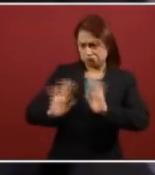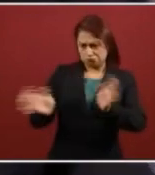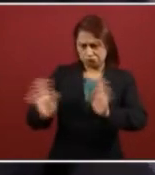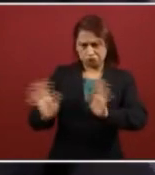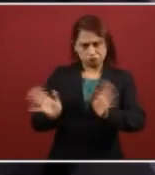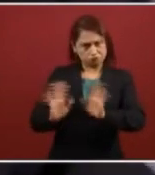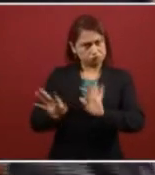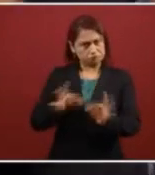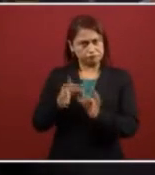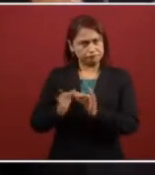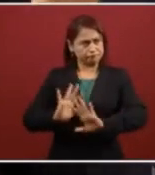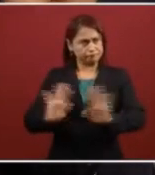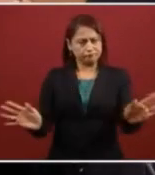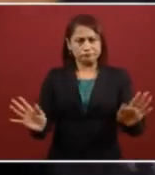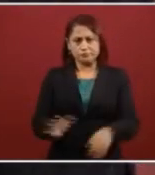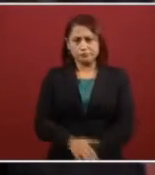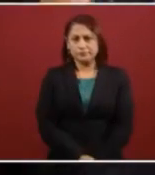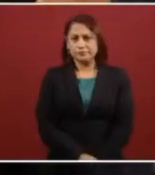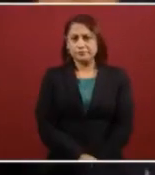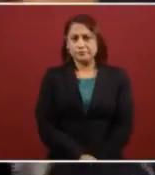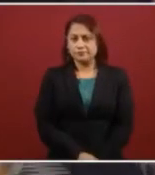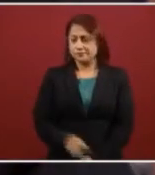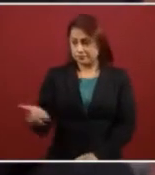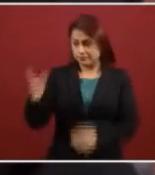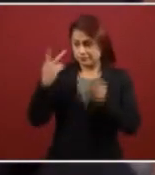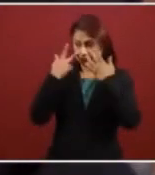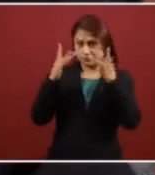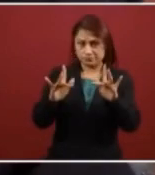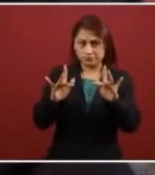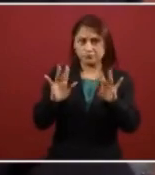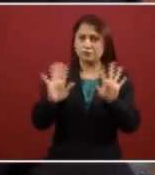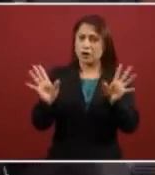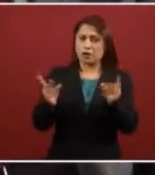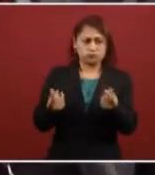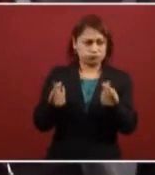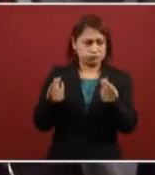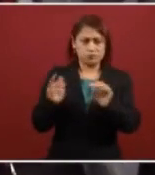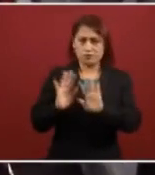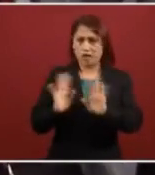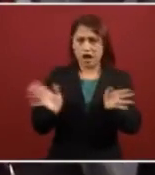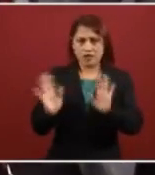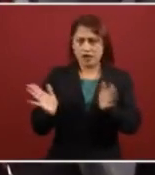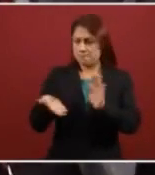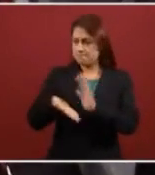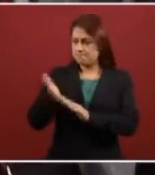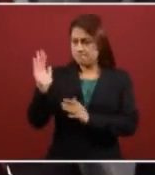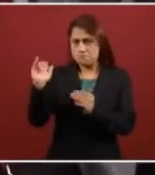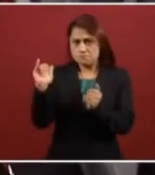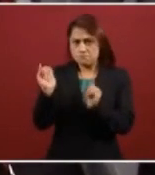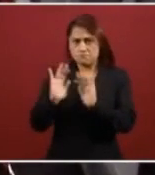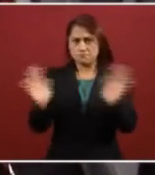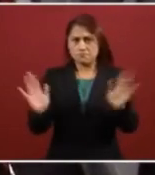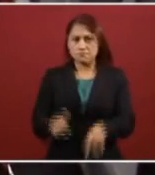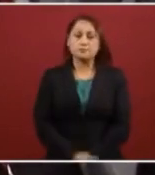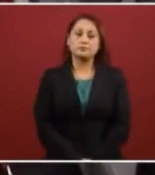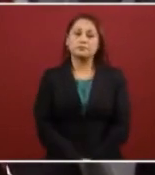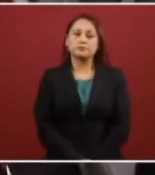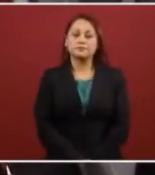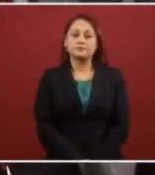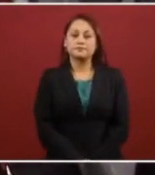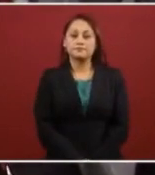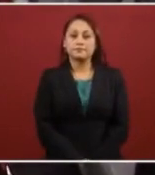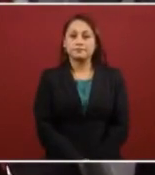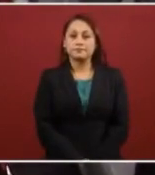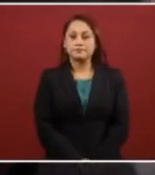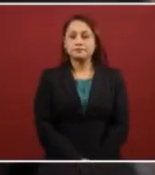now. Lo más pronto posible. The sooner the better. Let's go. ¿Y sí? And yes. Hubo